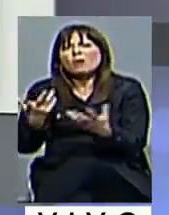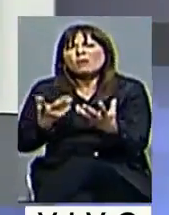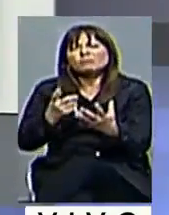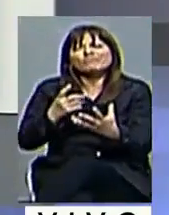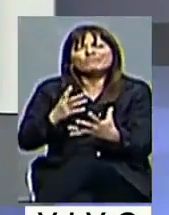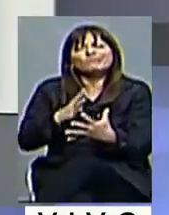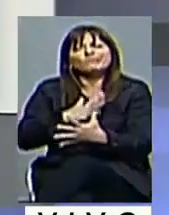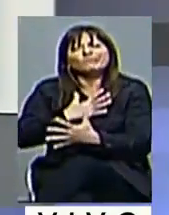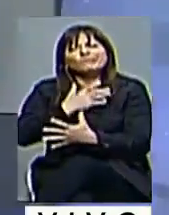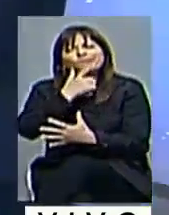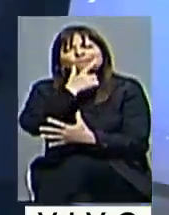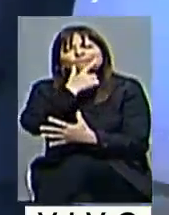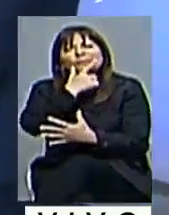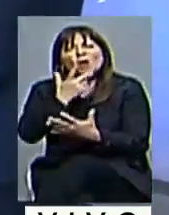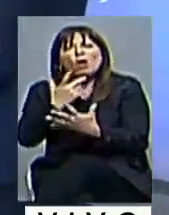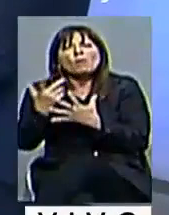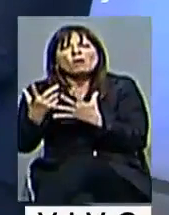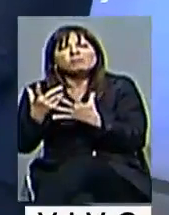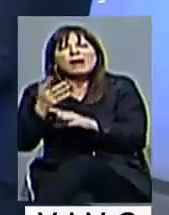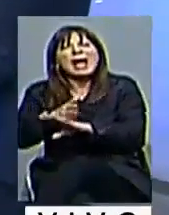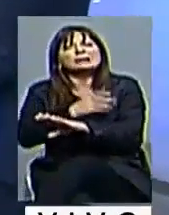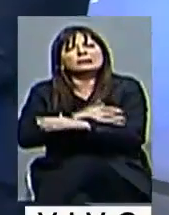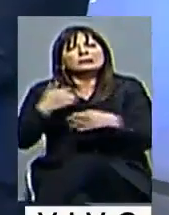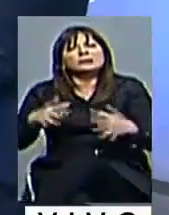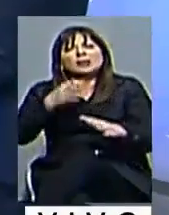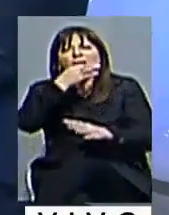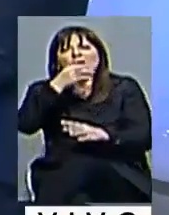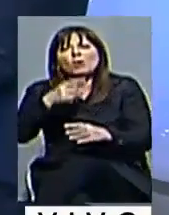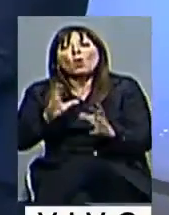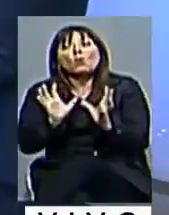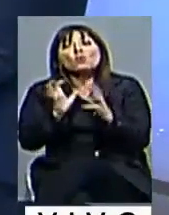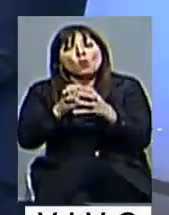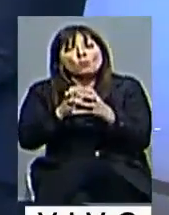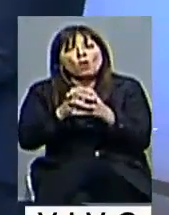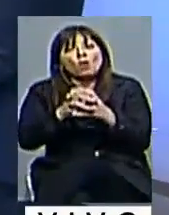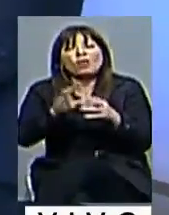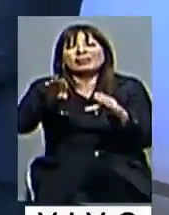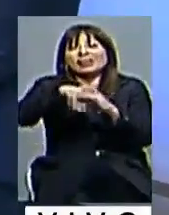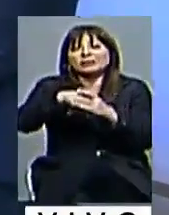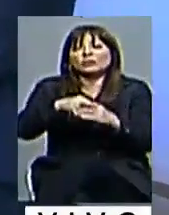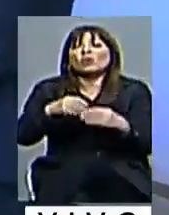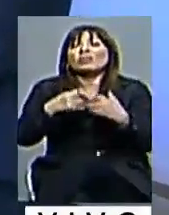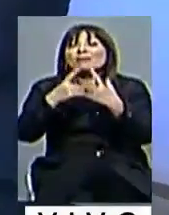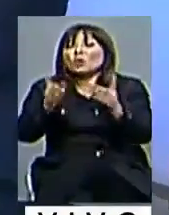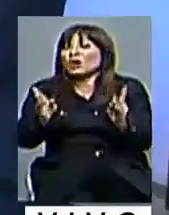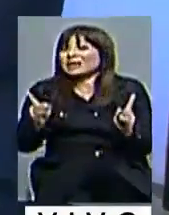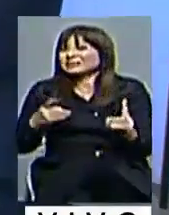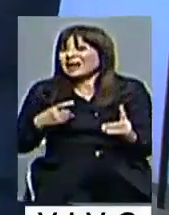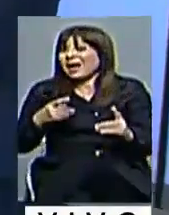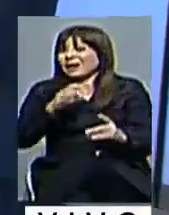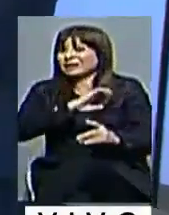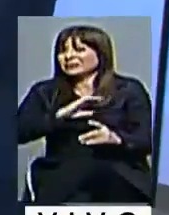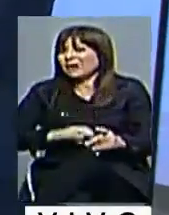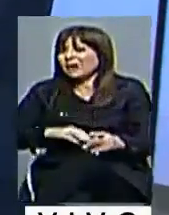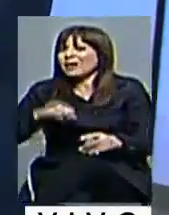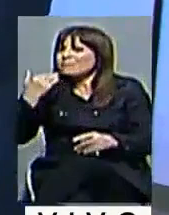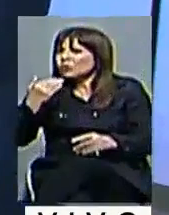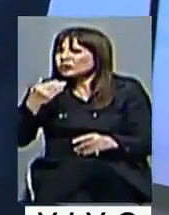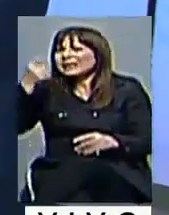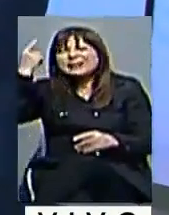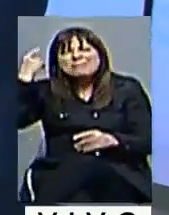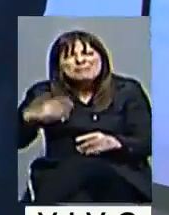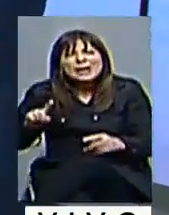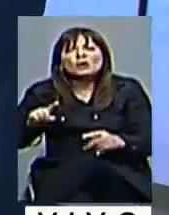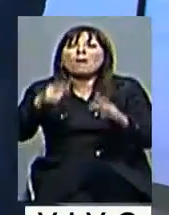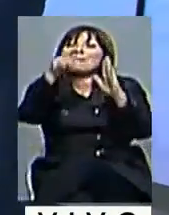y lo decíamos todos con anterioridad. Yo creo que representa un grupo dentro de la Democracia Cristiana importante, pero menor. Importante no